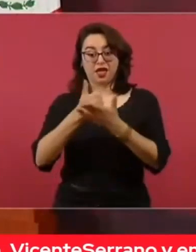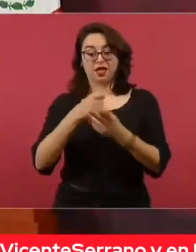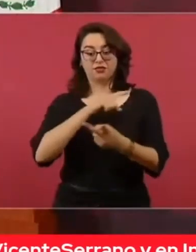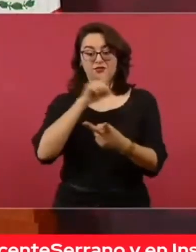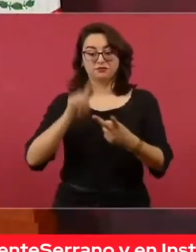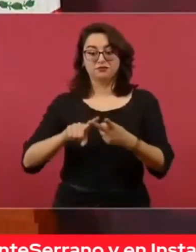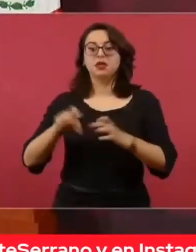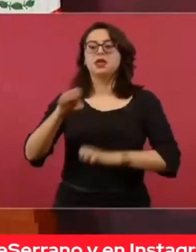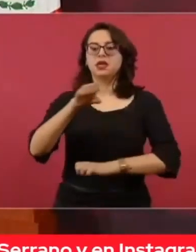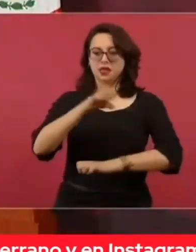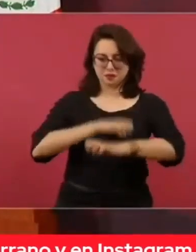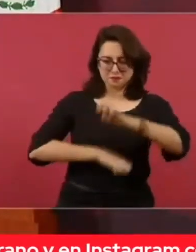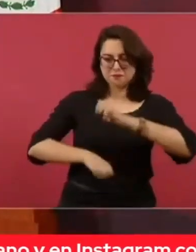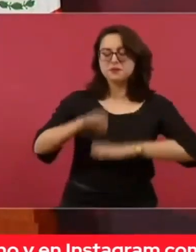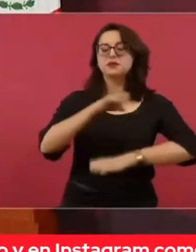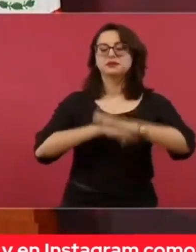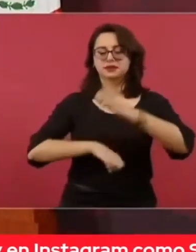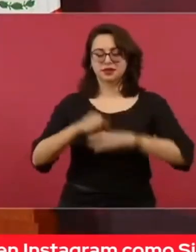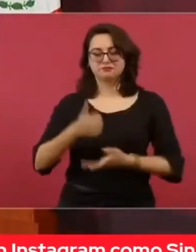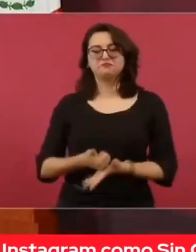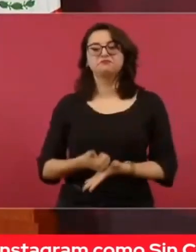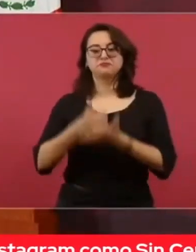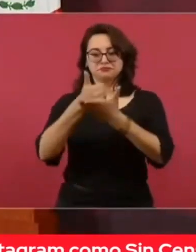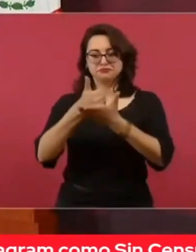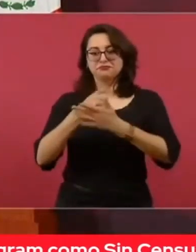empresas. Solo un año